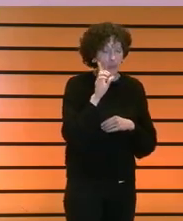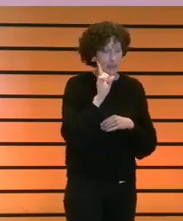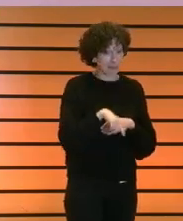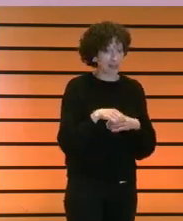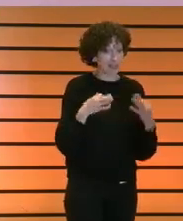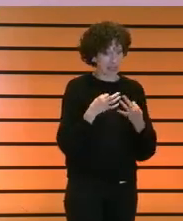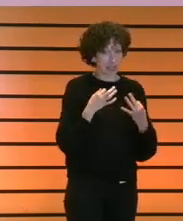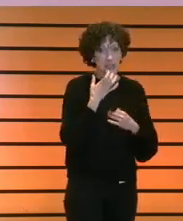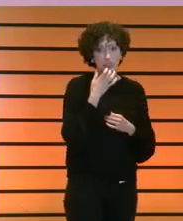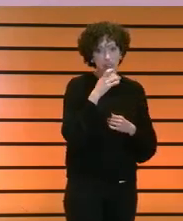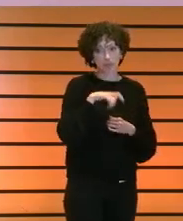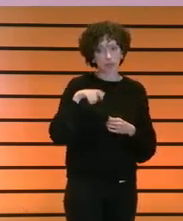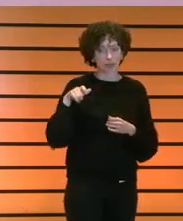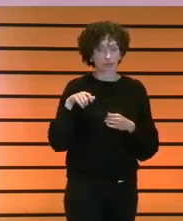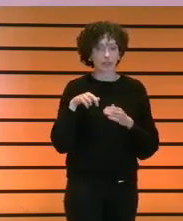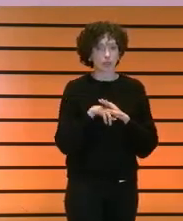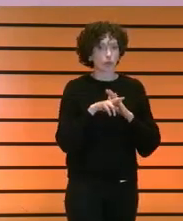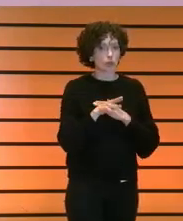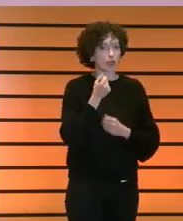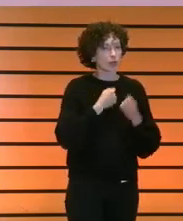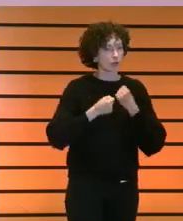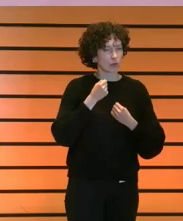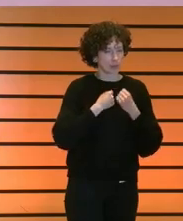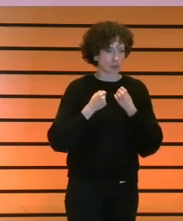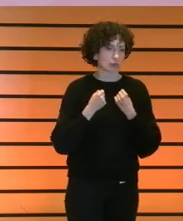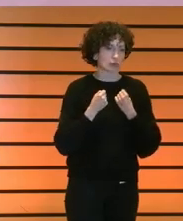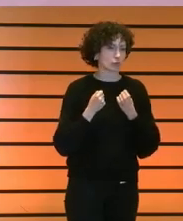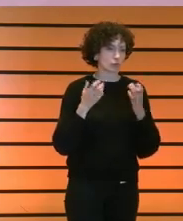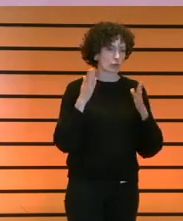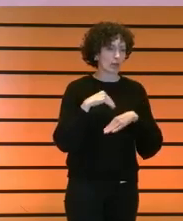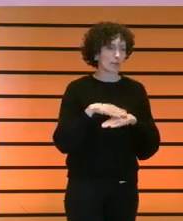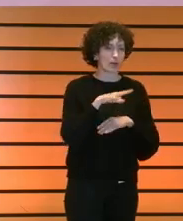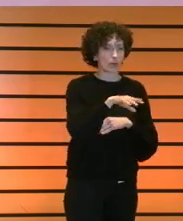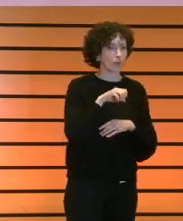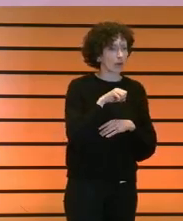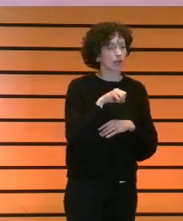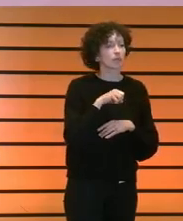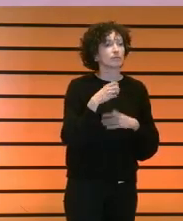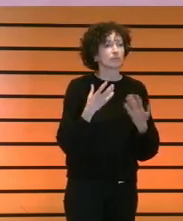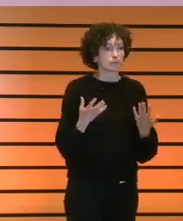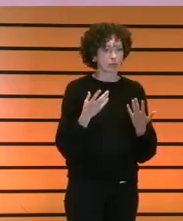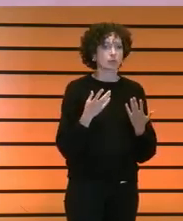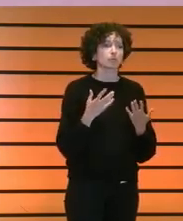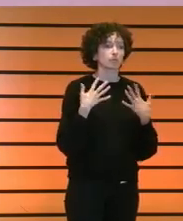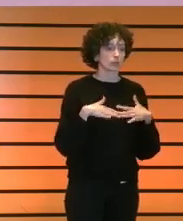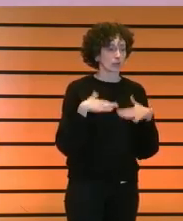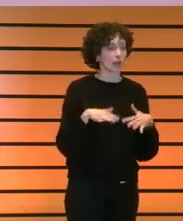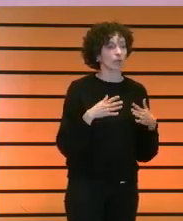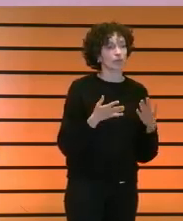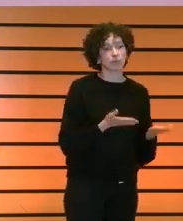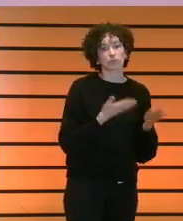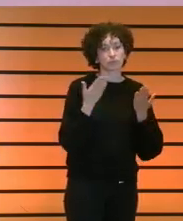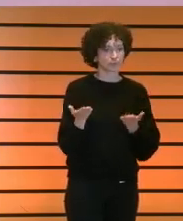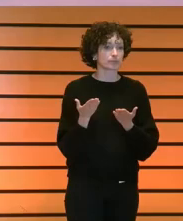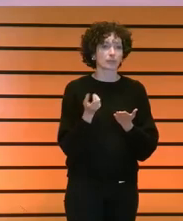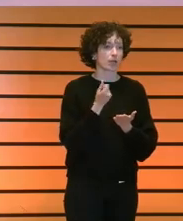aquellas personas que no tienen los medios económicos, materiales, para poder comprar, pues reciben esas prendas a